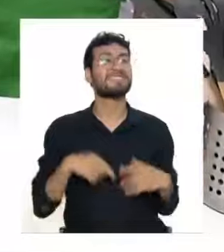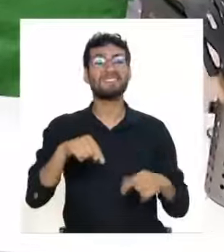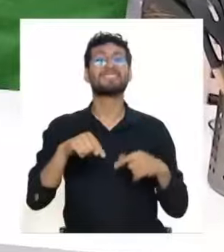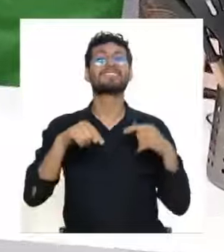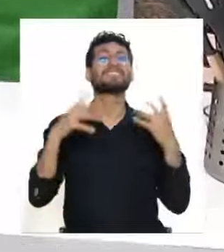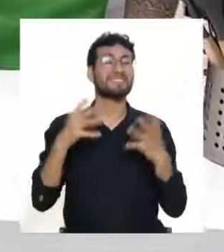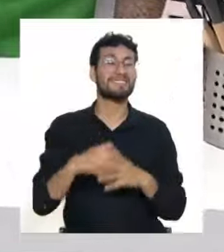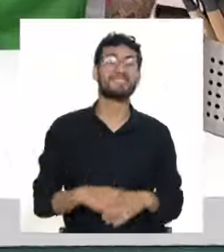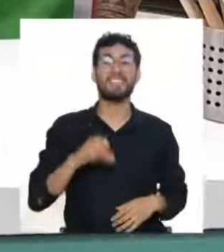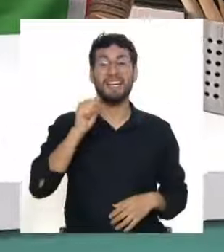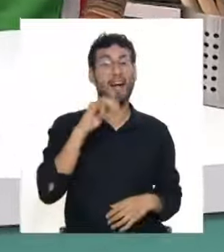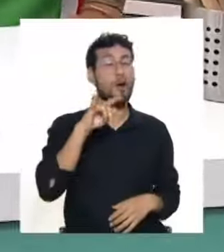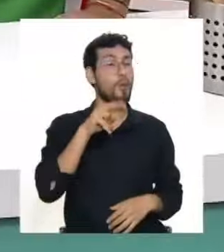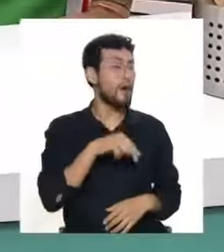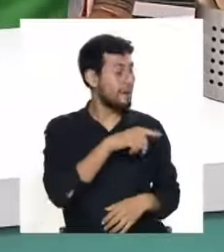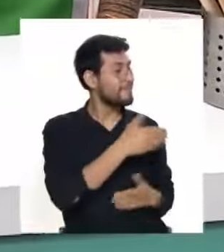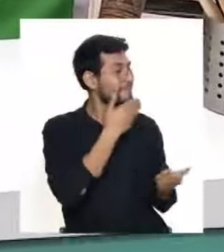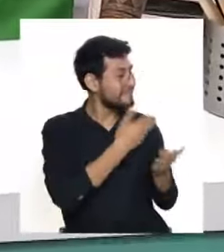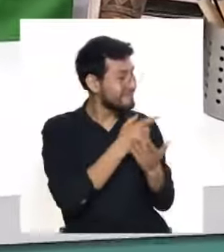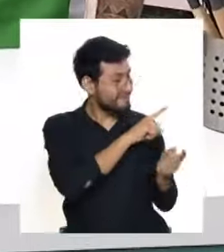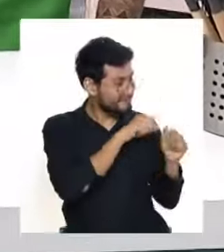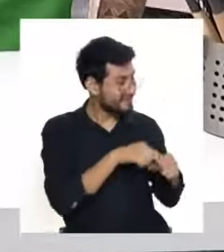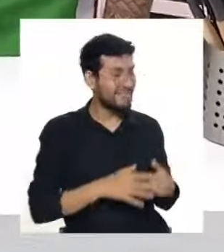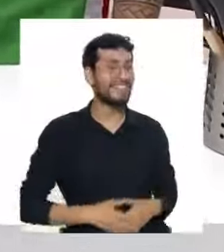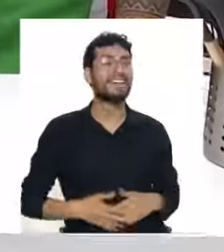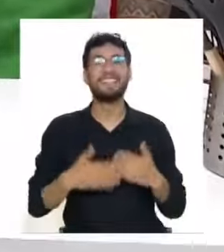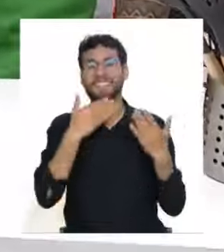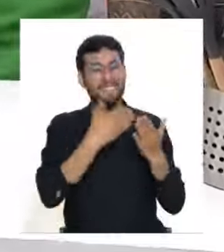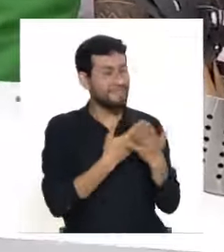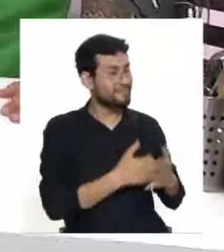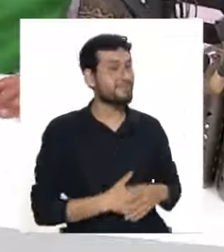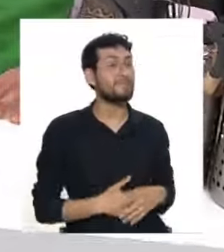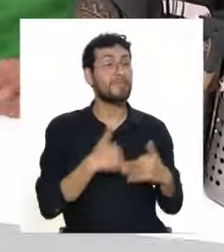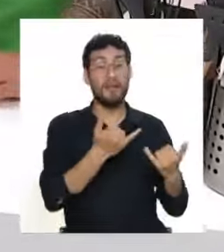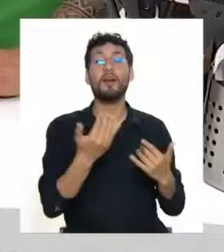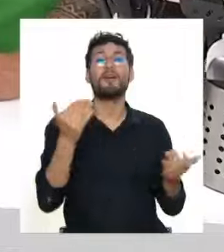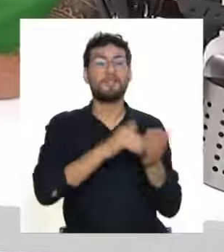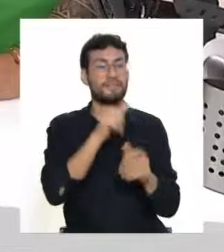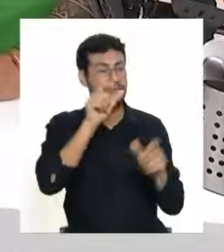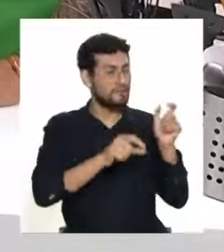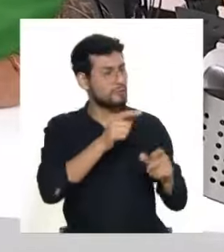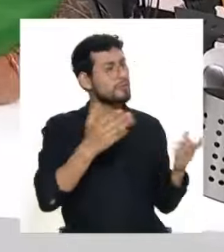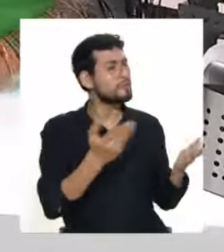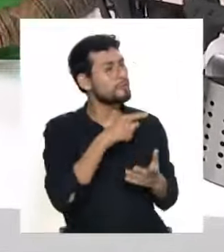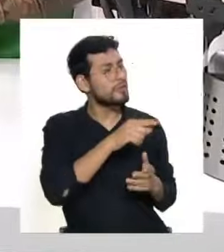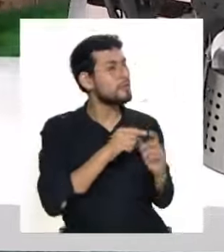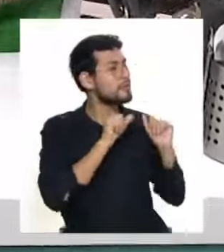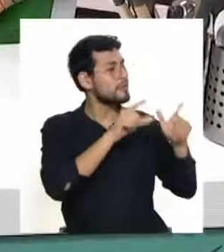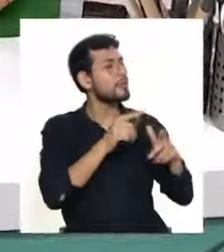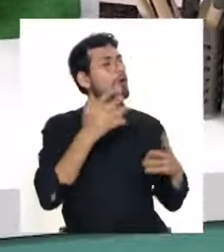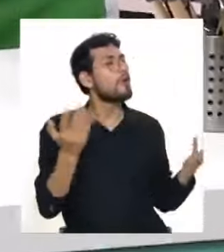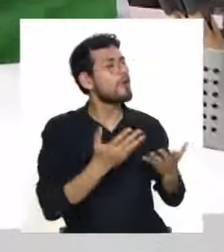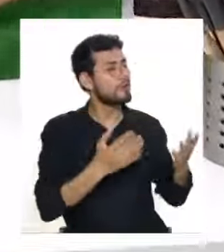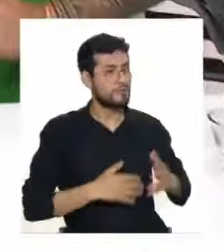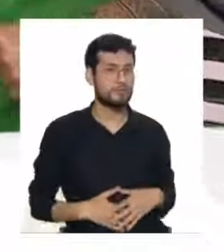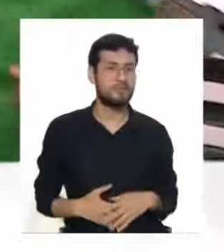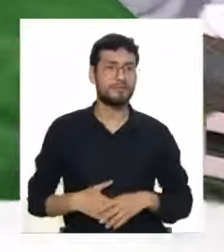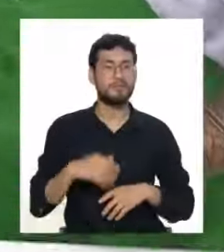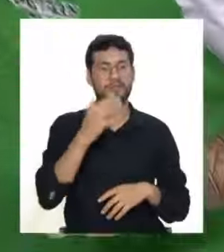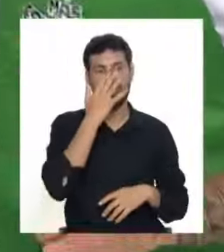Juan. Juan Manuel, muchísimas gracias por estar con nosotros, papito lindo. De nuevo, repítele a la gente cuándo te vas a presentar, en dónde te vas a